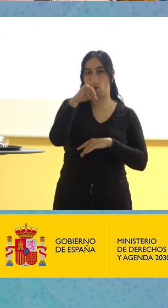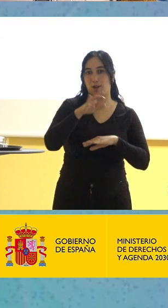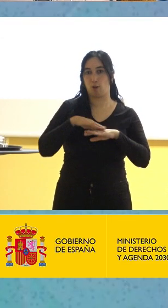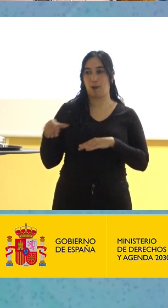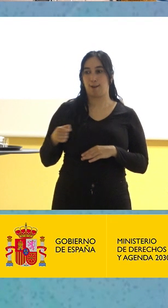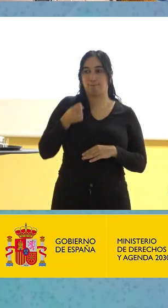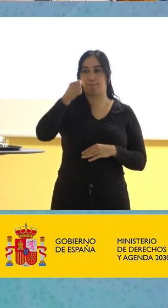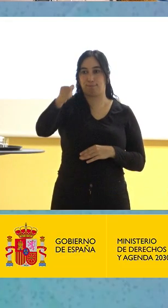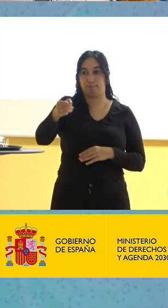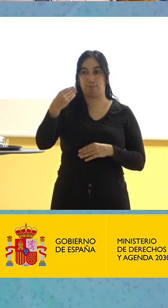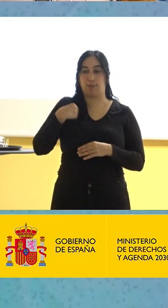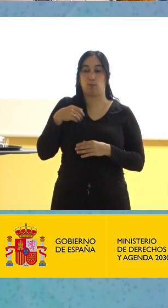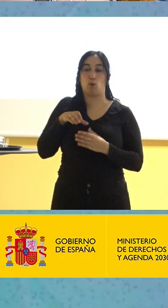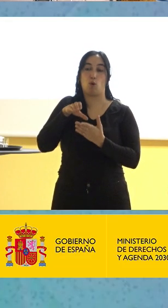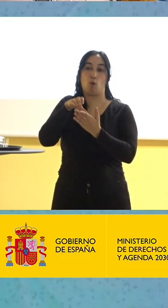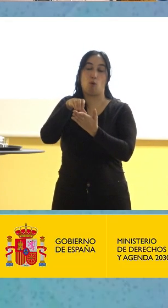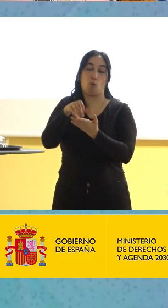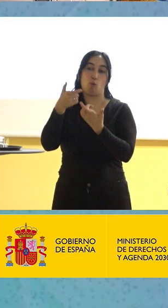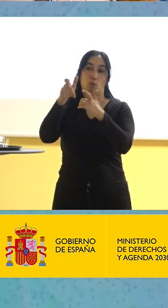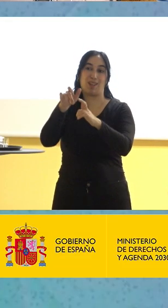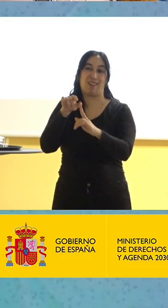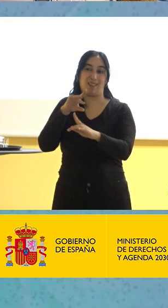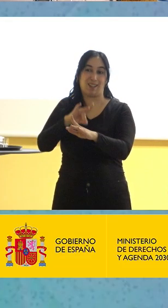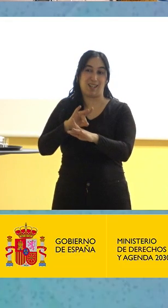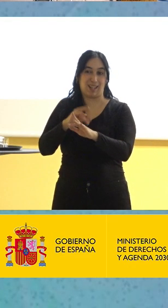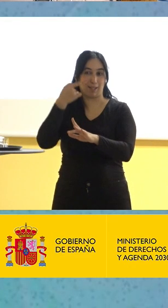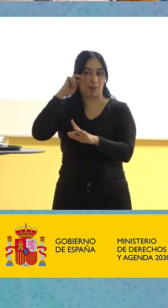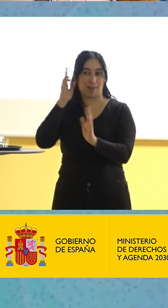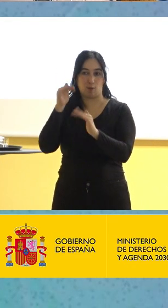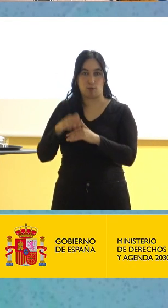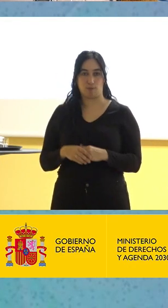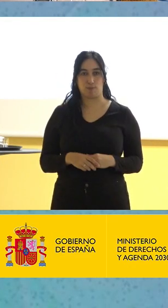derivación para estas unidades clínicas de experiencia.